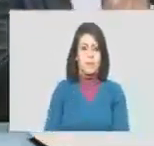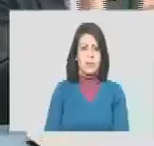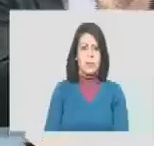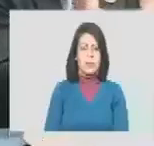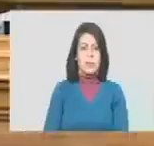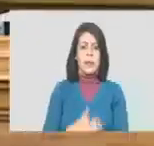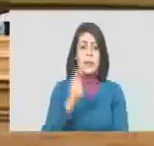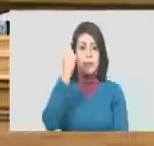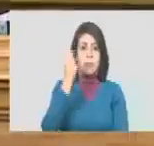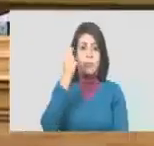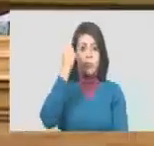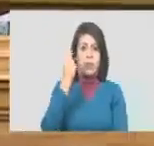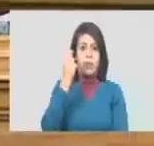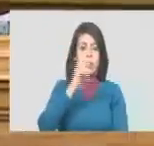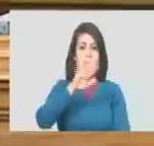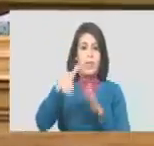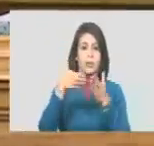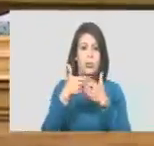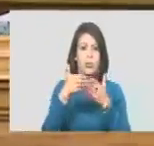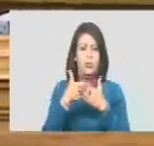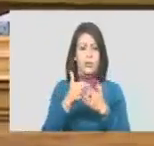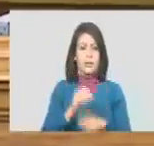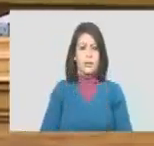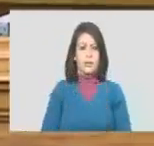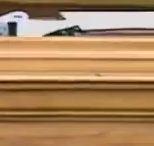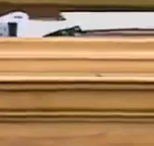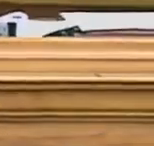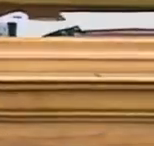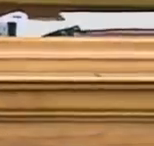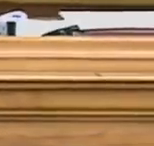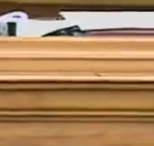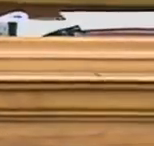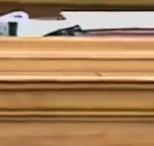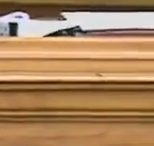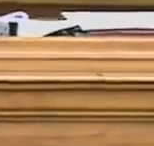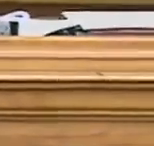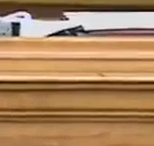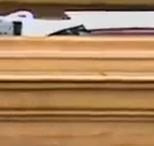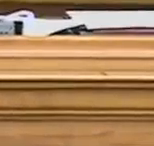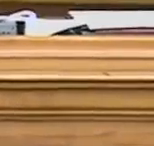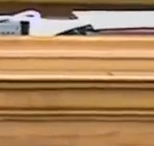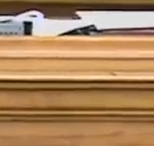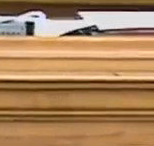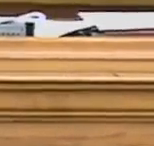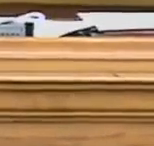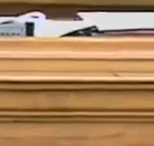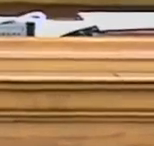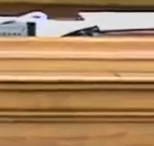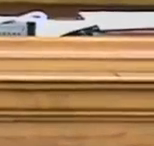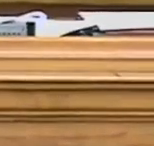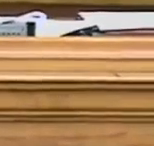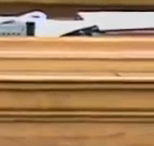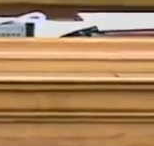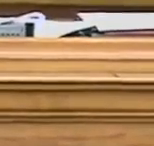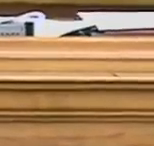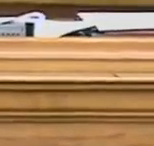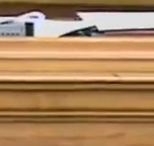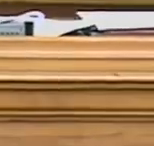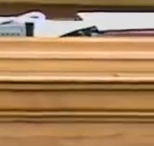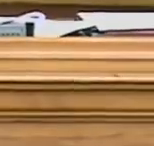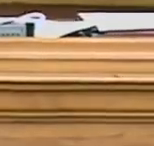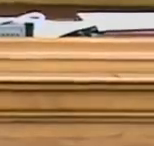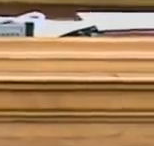Queridas diputadas, queridos diputados, una de las condiciones que presentan la gran mayoría de personas con trastorno del espectro autista es